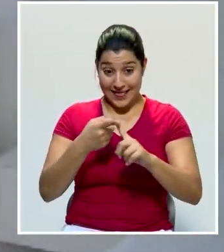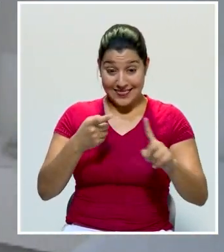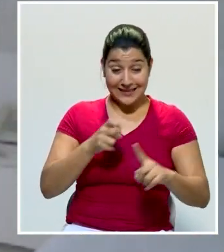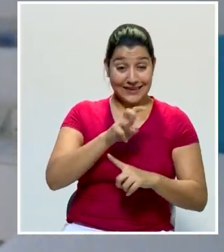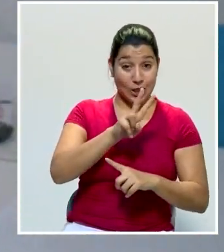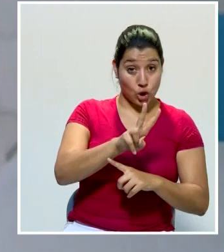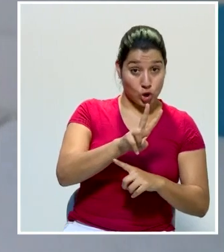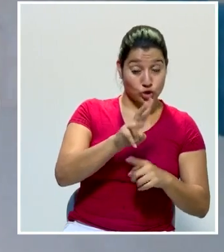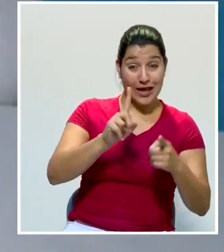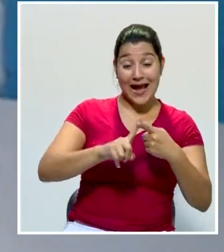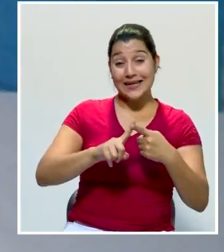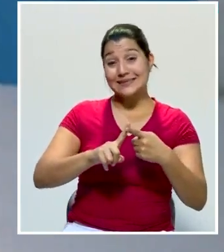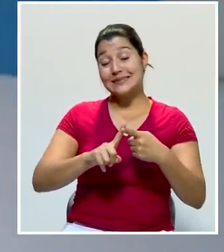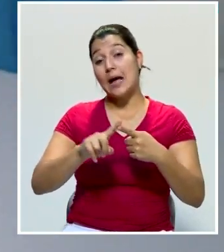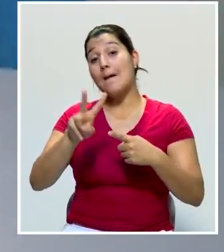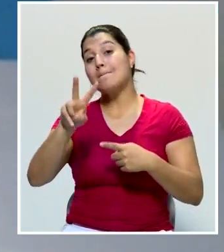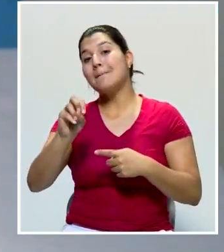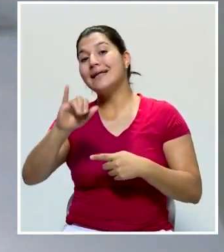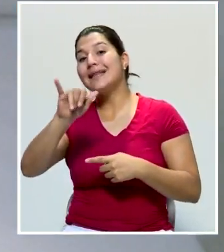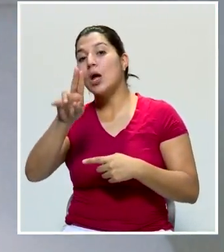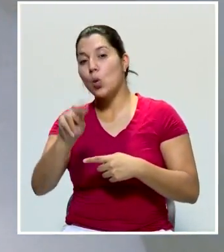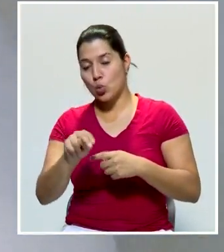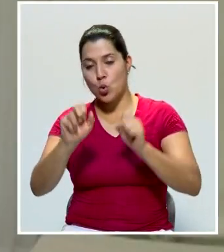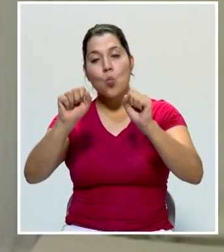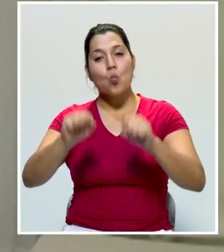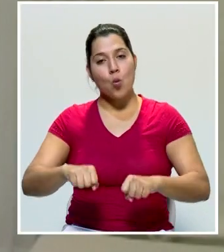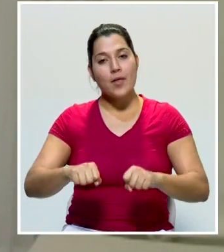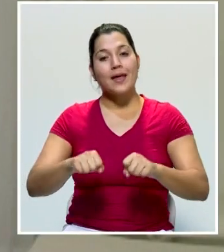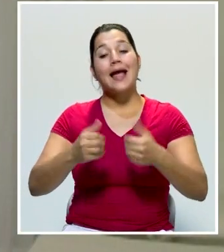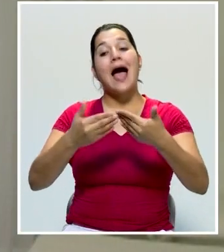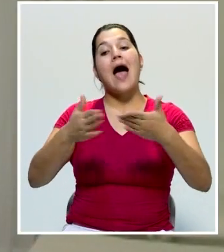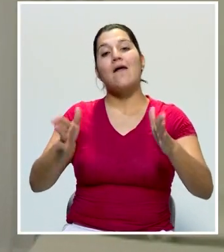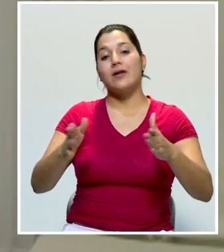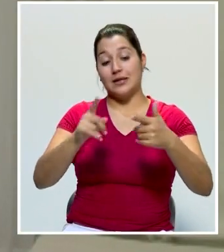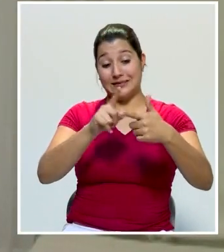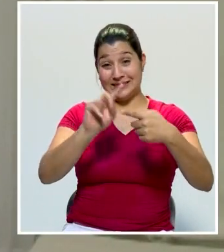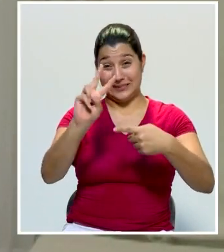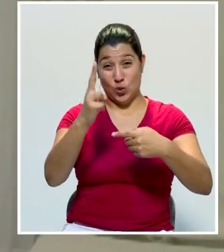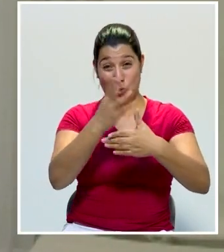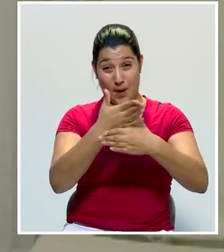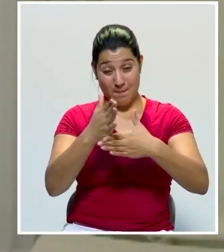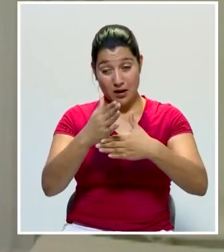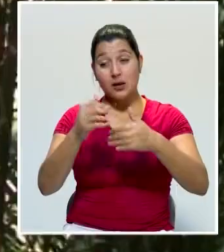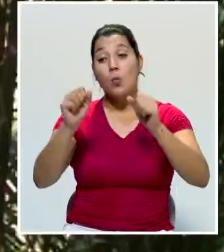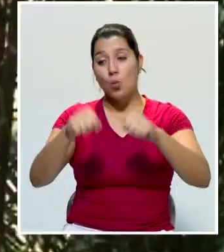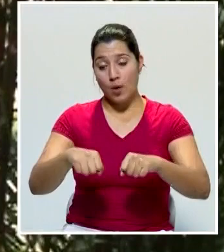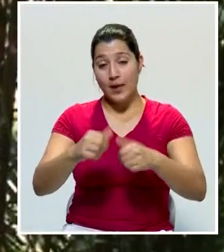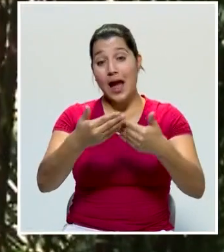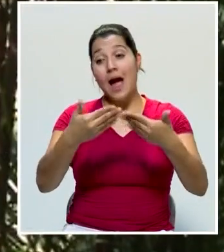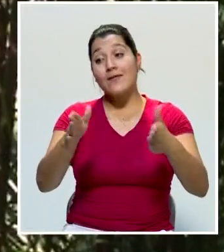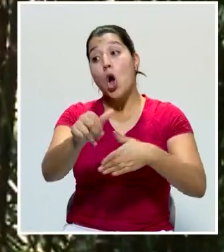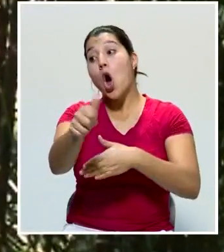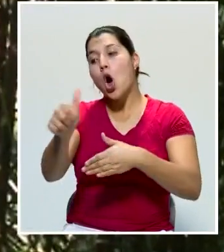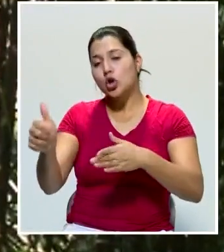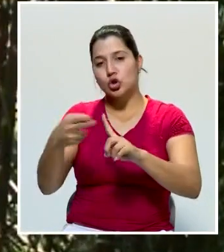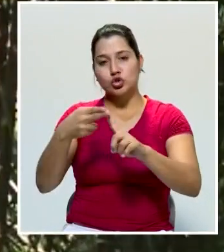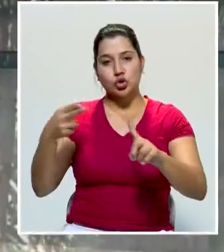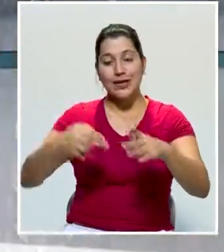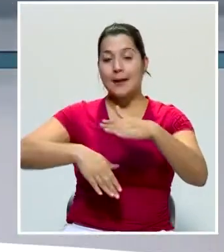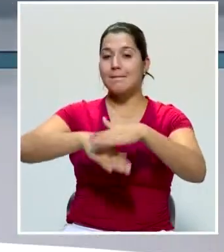junio, se tiene programada la apertura del resto de hoteles de la misma manera con el 50% de su capacidad máxima.